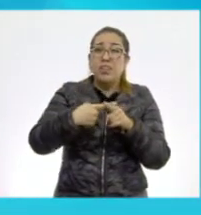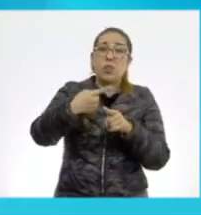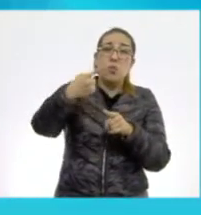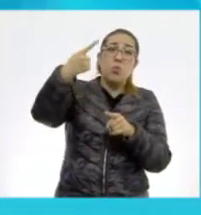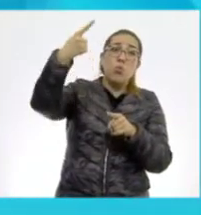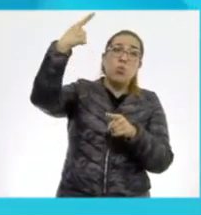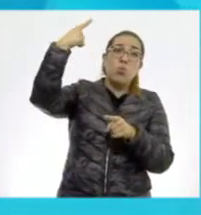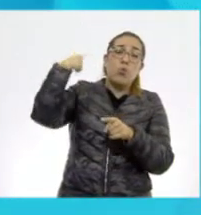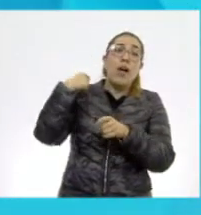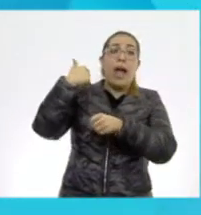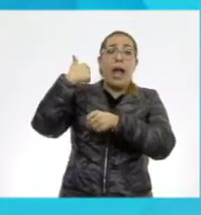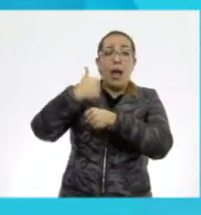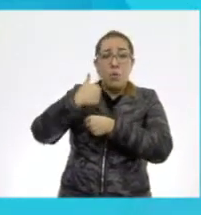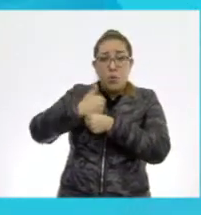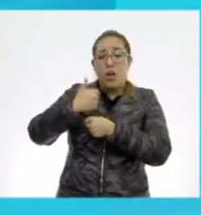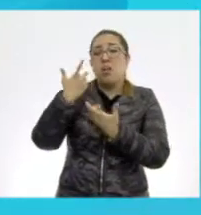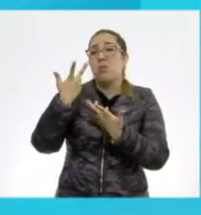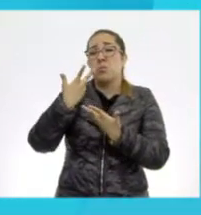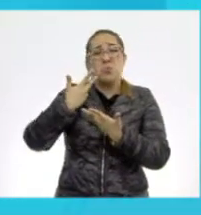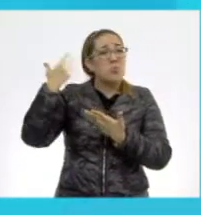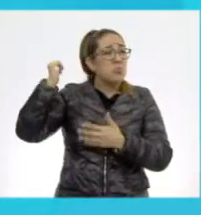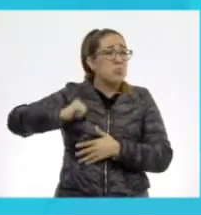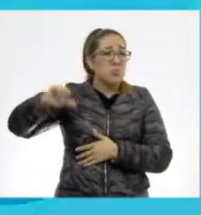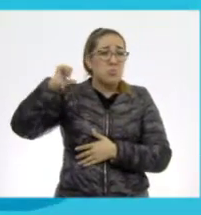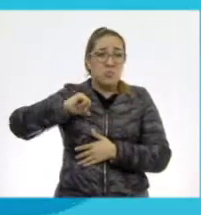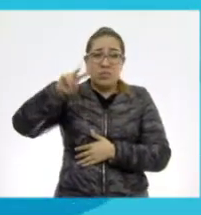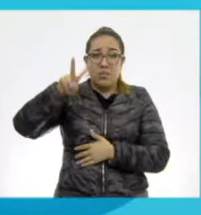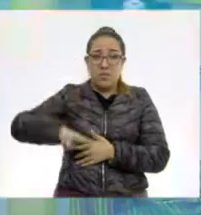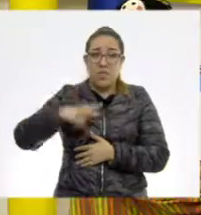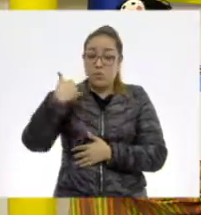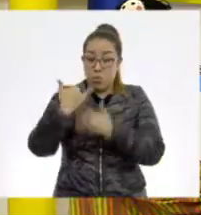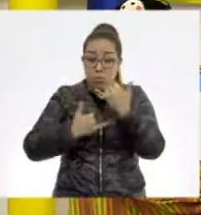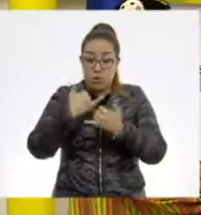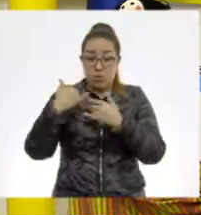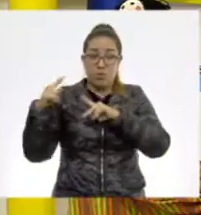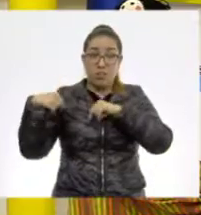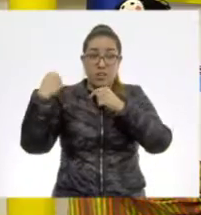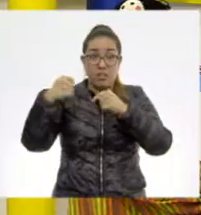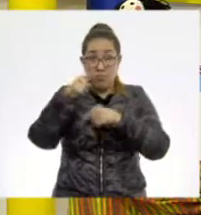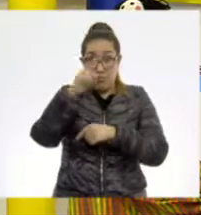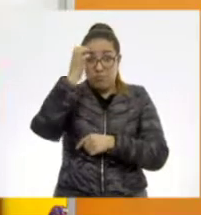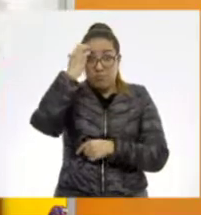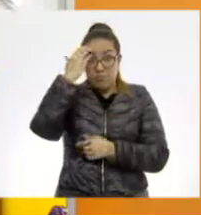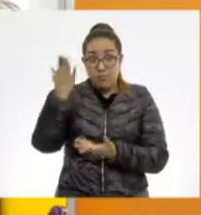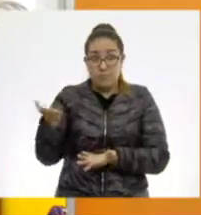de sus abuelos, y que son juegos desde hace mucho tiempo. Juegos tradicionales. Así es. ¿Te acuerdas de alguno?